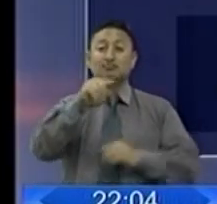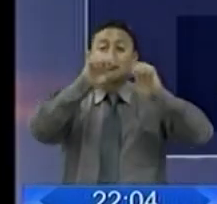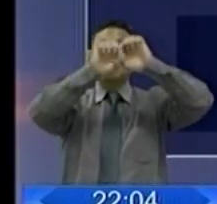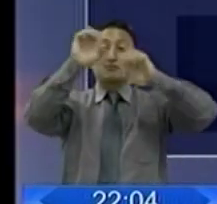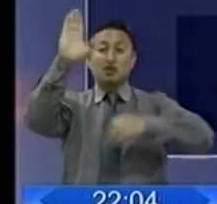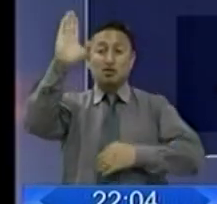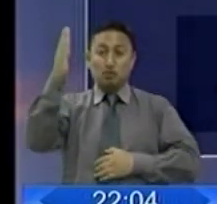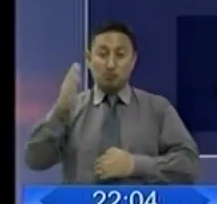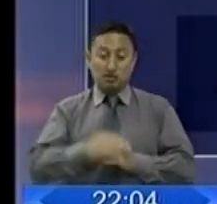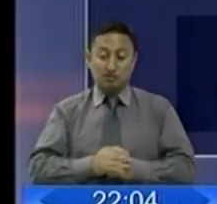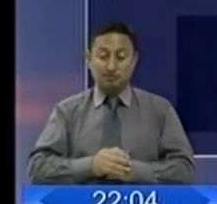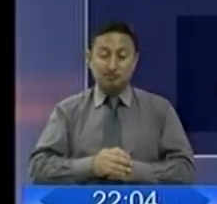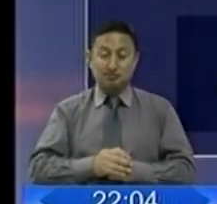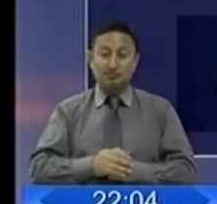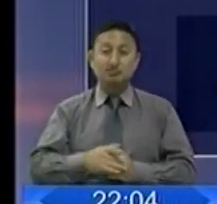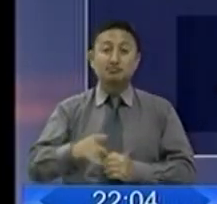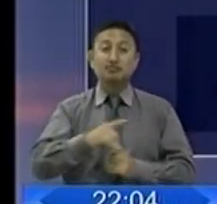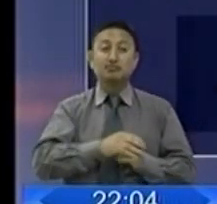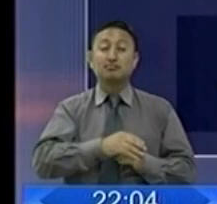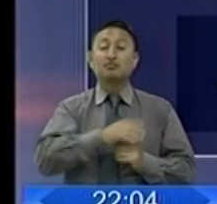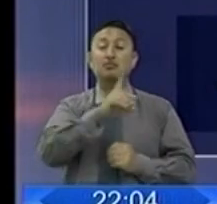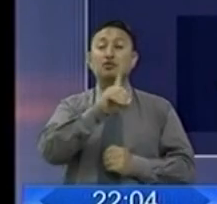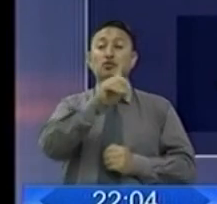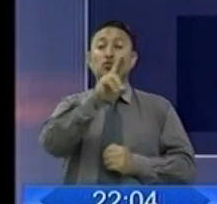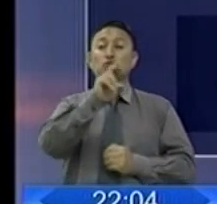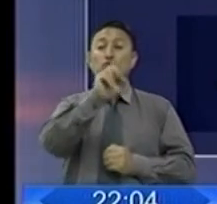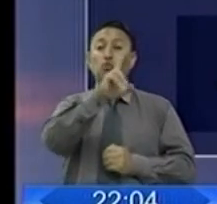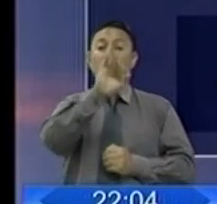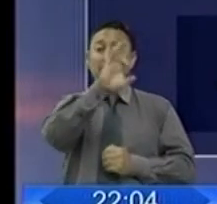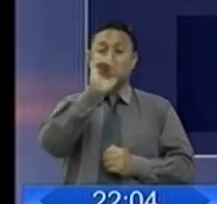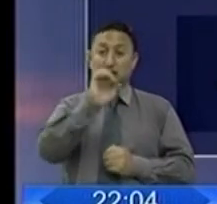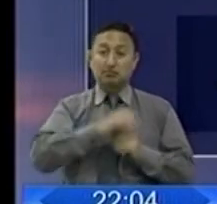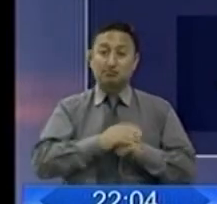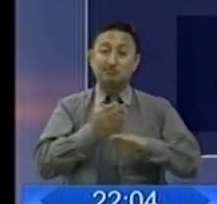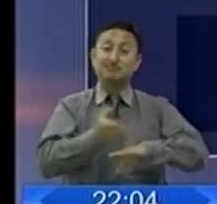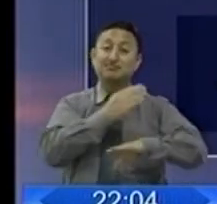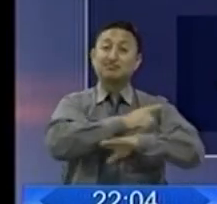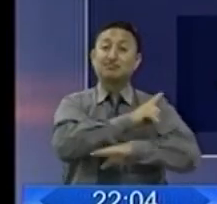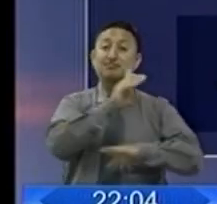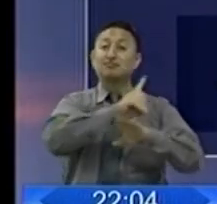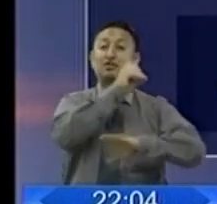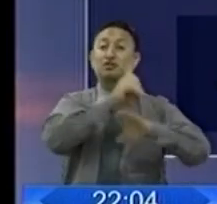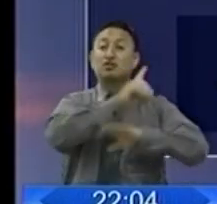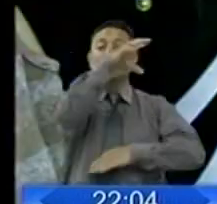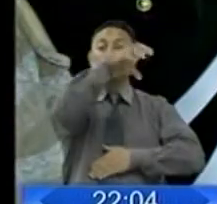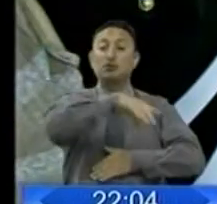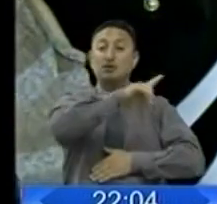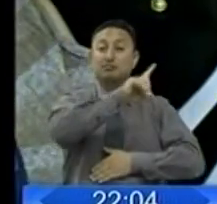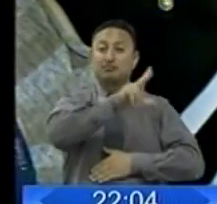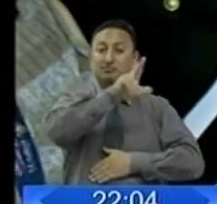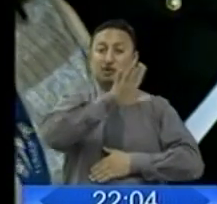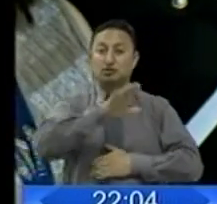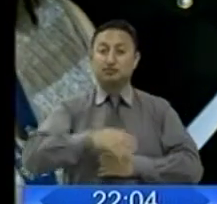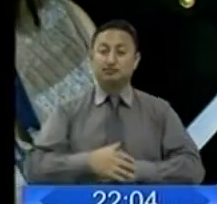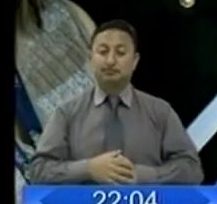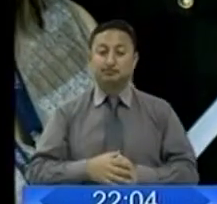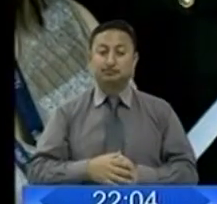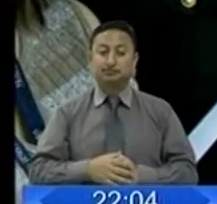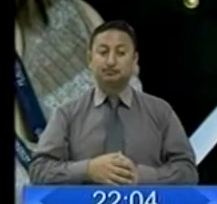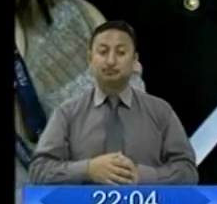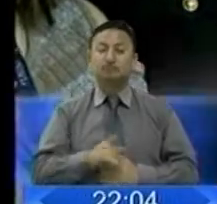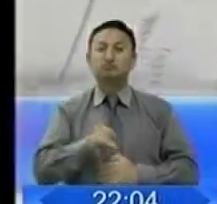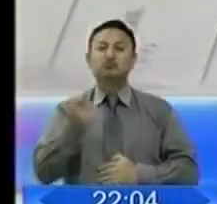Equitesa a María de los Ángeles Duarte, cuando se desempeñó como directora provincial de Alianza País. Dineros que en ocasiones